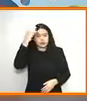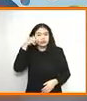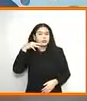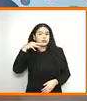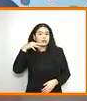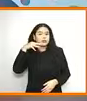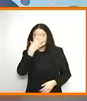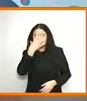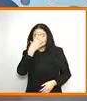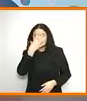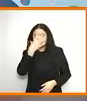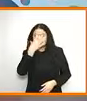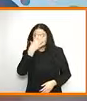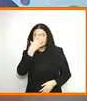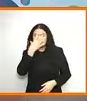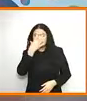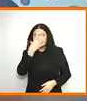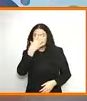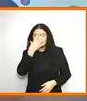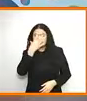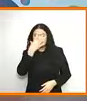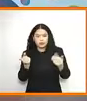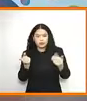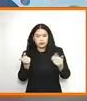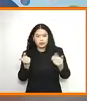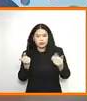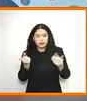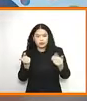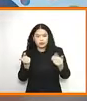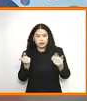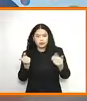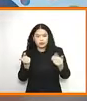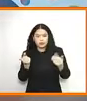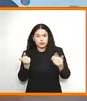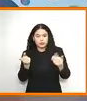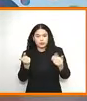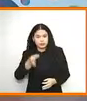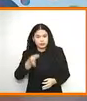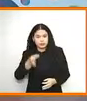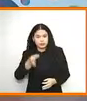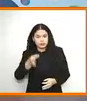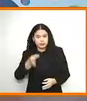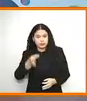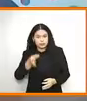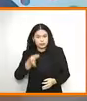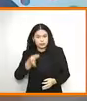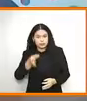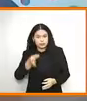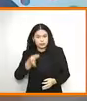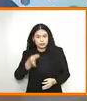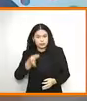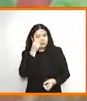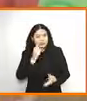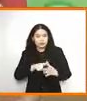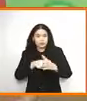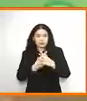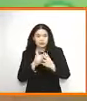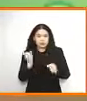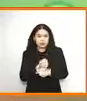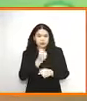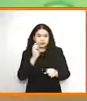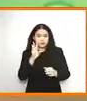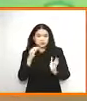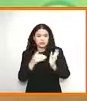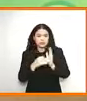bonita compañía de nuestras firmas externas. Ellos están aquí para certificar la transparencia de este sorteo. Pero, ¿qué te parece si iniciamos ganando